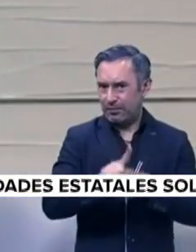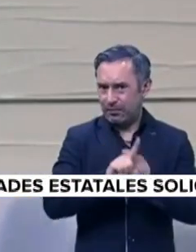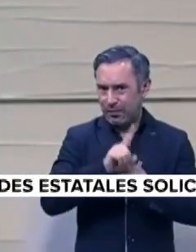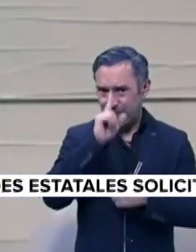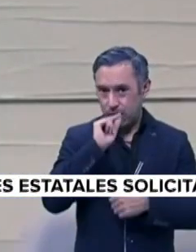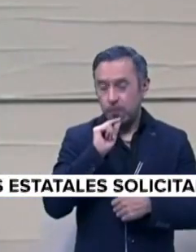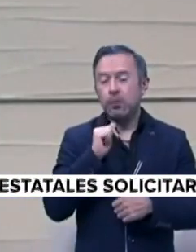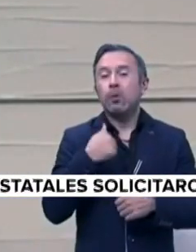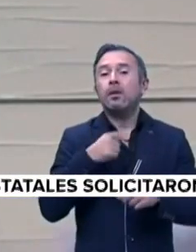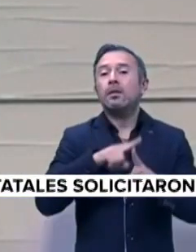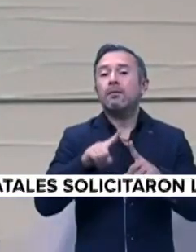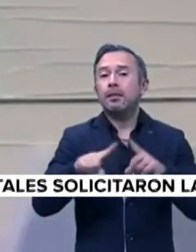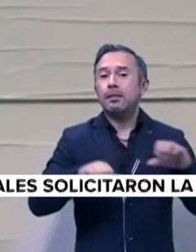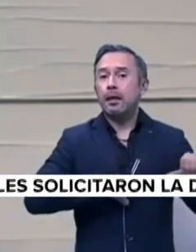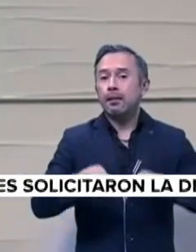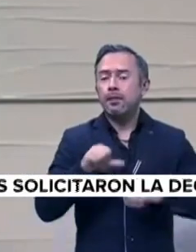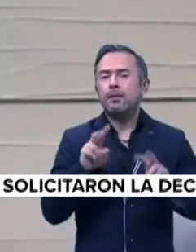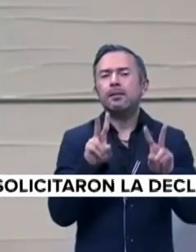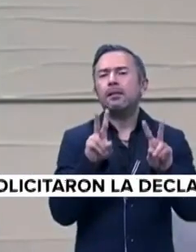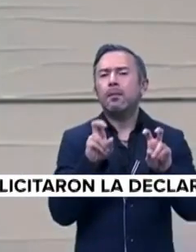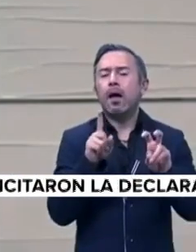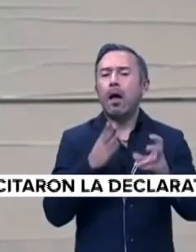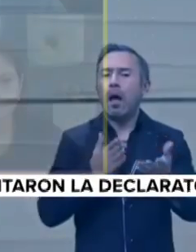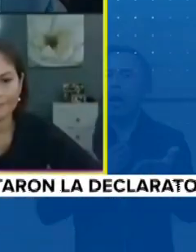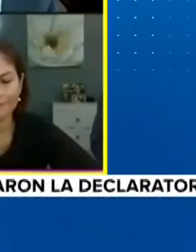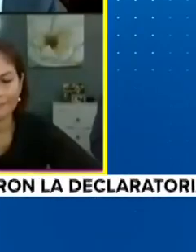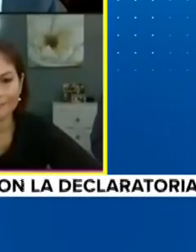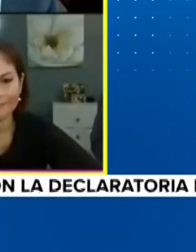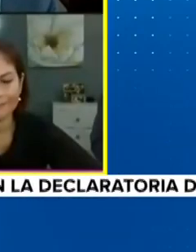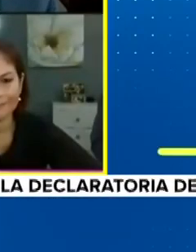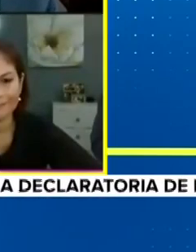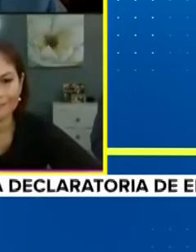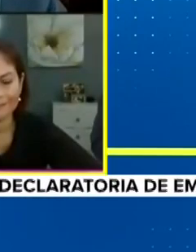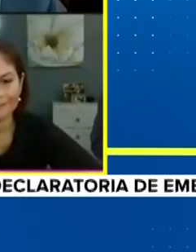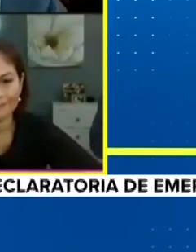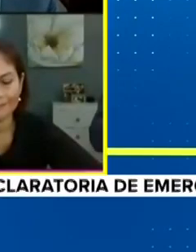para maximizar, ampliar la participación política de las mujeres,